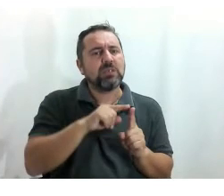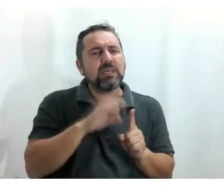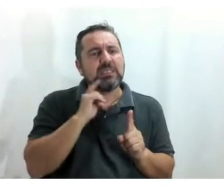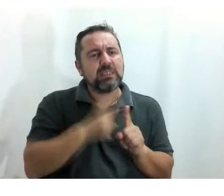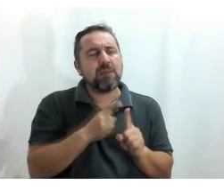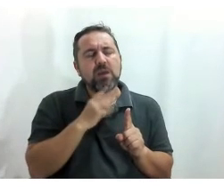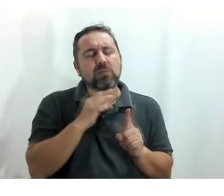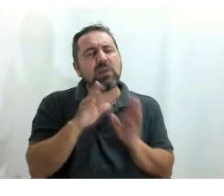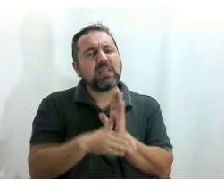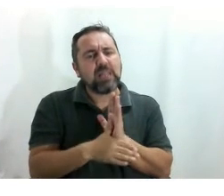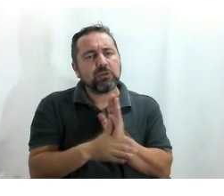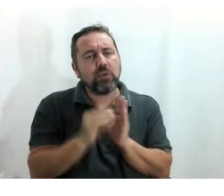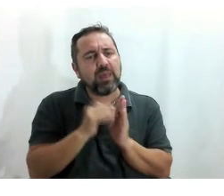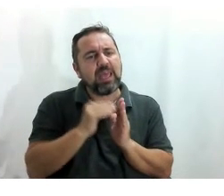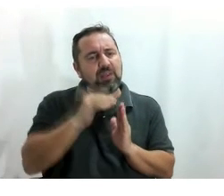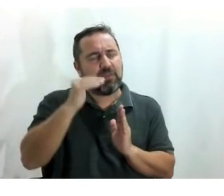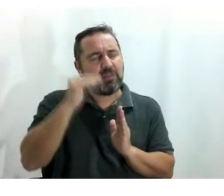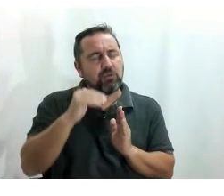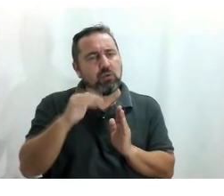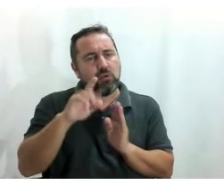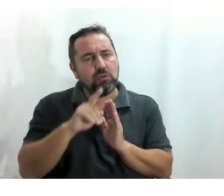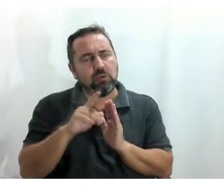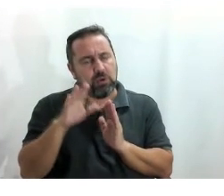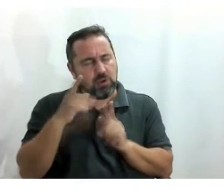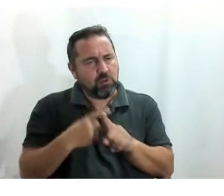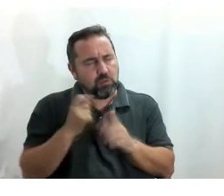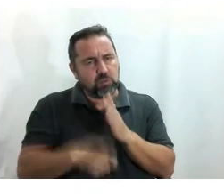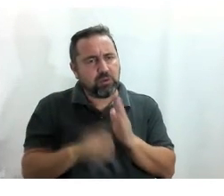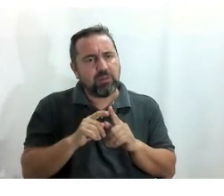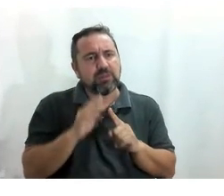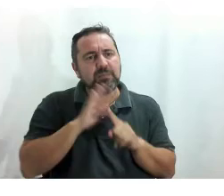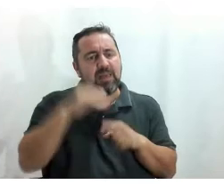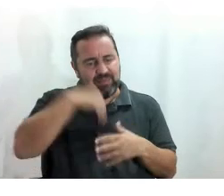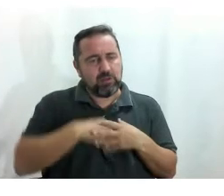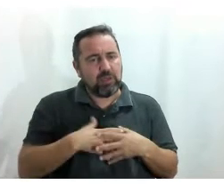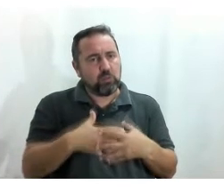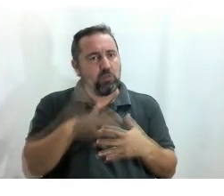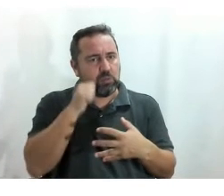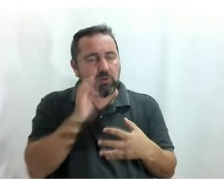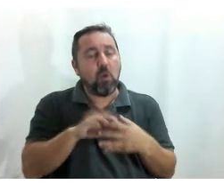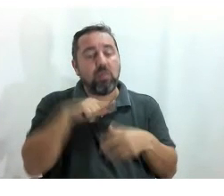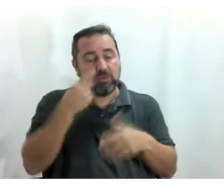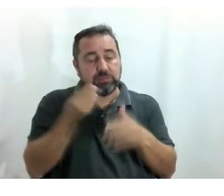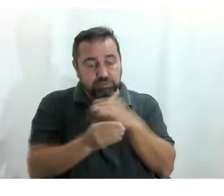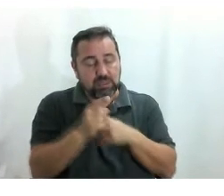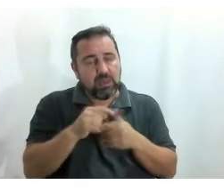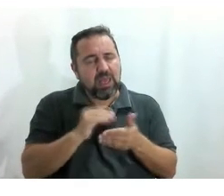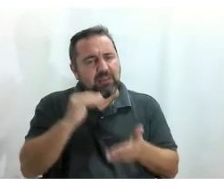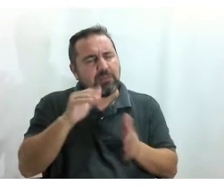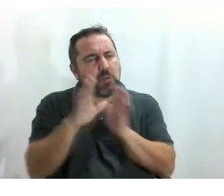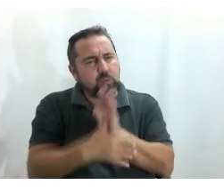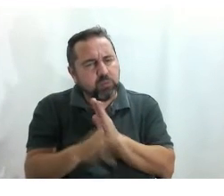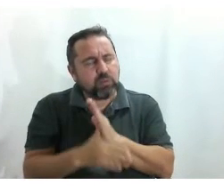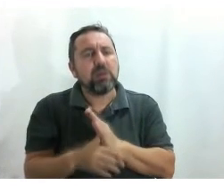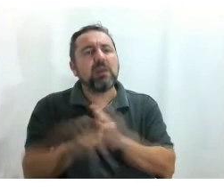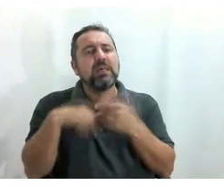retraso severo en el crecimiento tanto intrauterino como postnatal. Tienen también